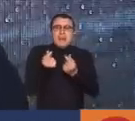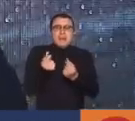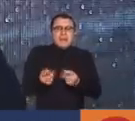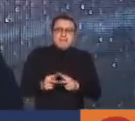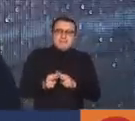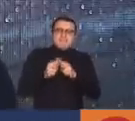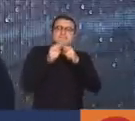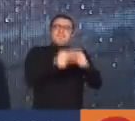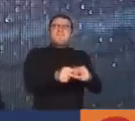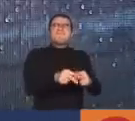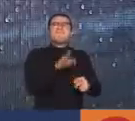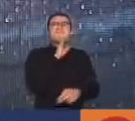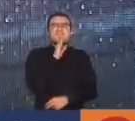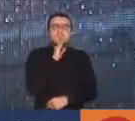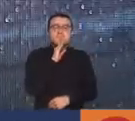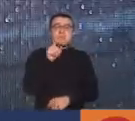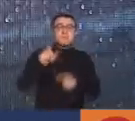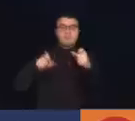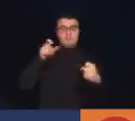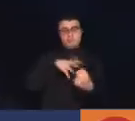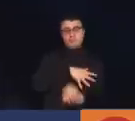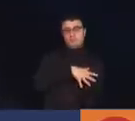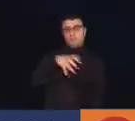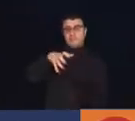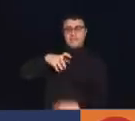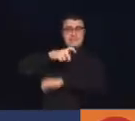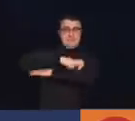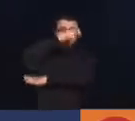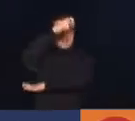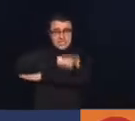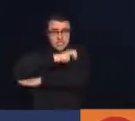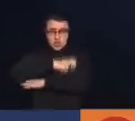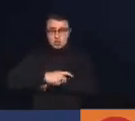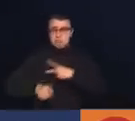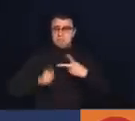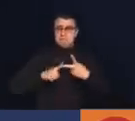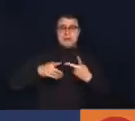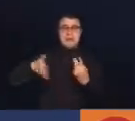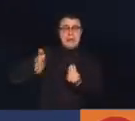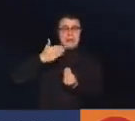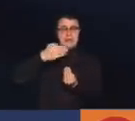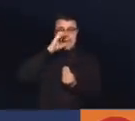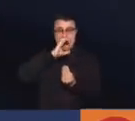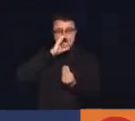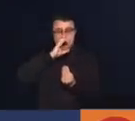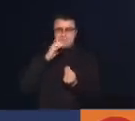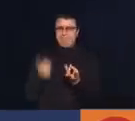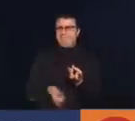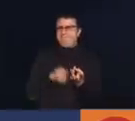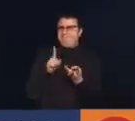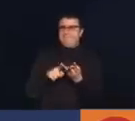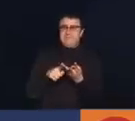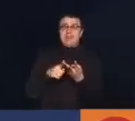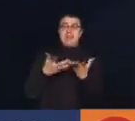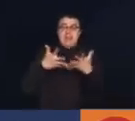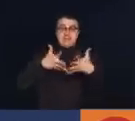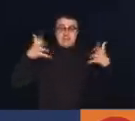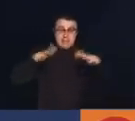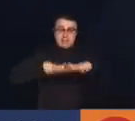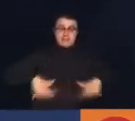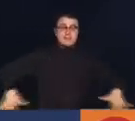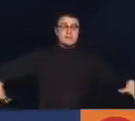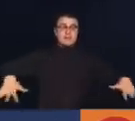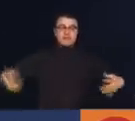a sectores de la economía muy poderosos, a las petroleras, a las carboneras, a las grandes superficies comerciales,